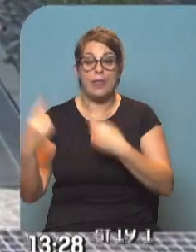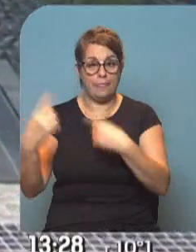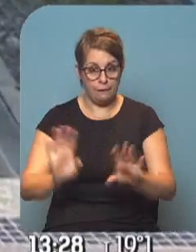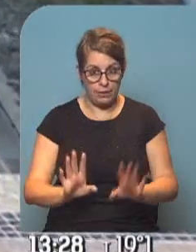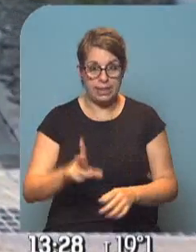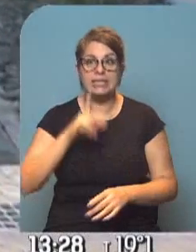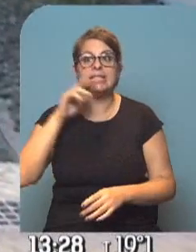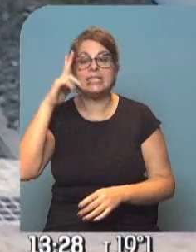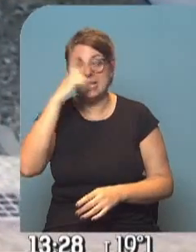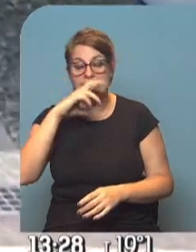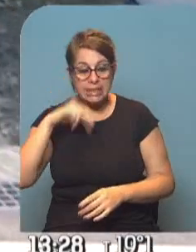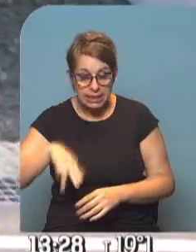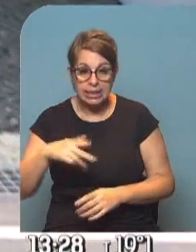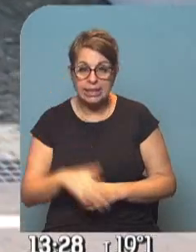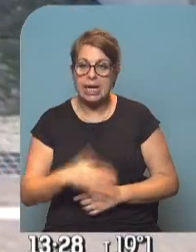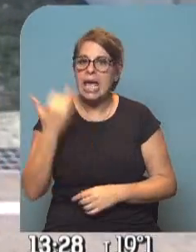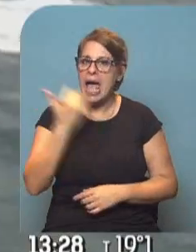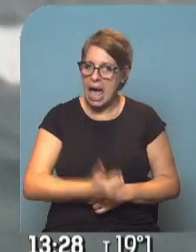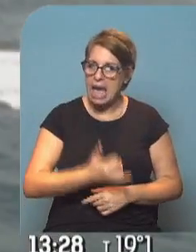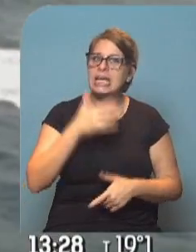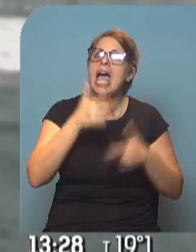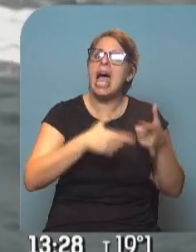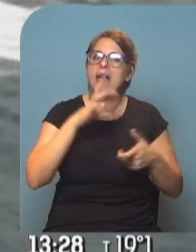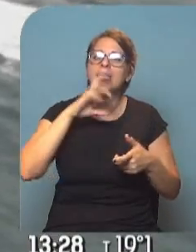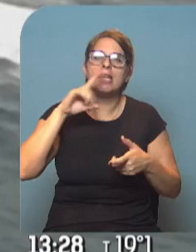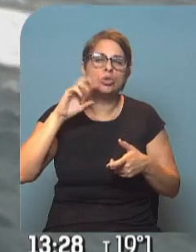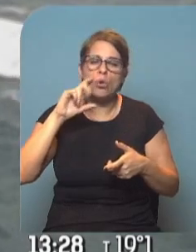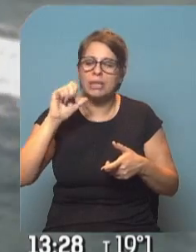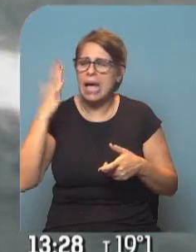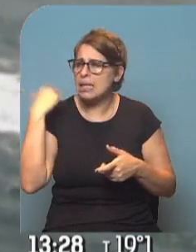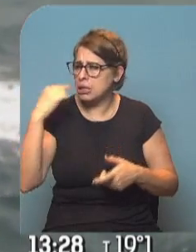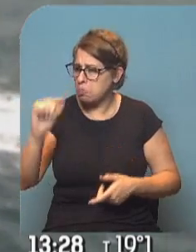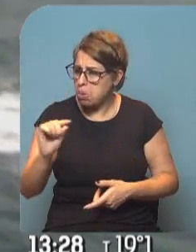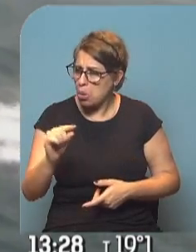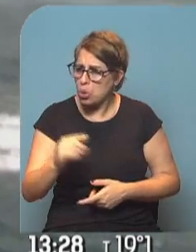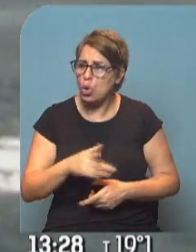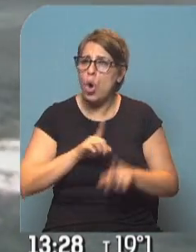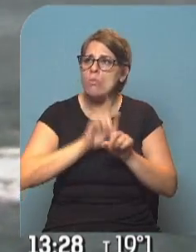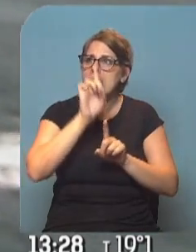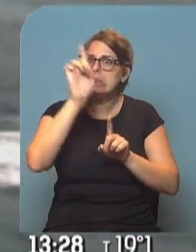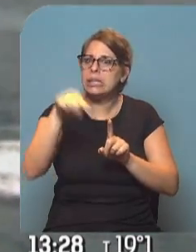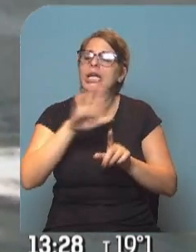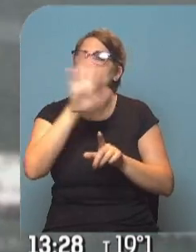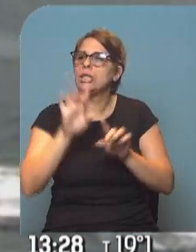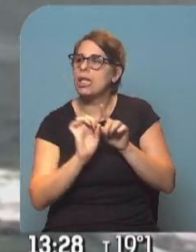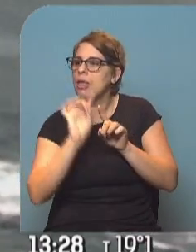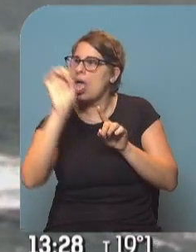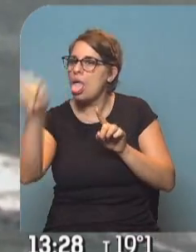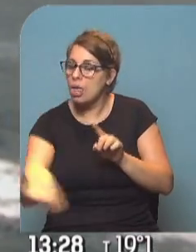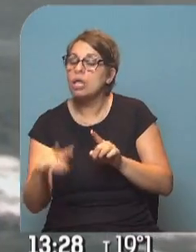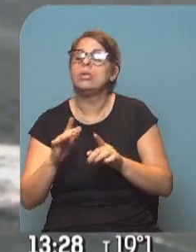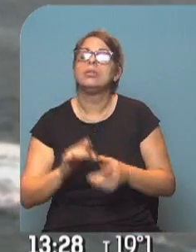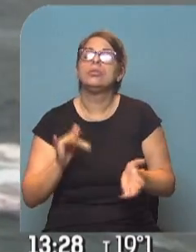de Teherán, sí posee armas atómicas y desde hace muy poco los misiles intercontinentales para alcanzar con